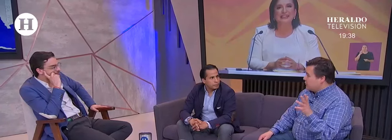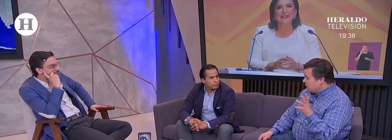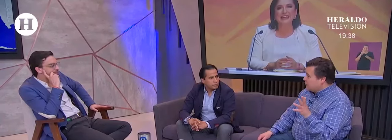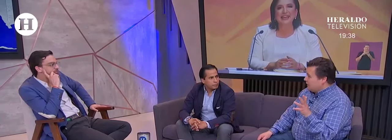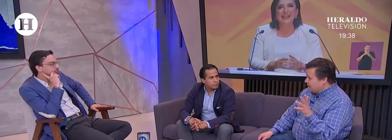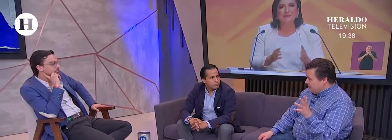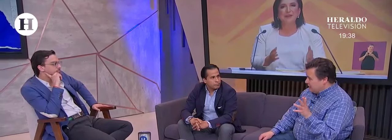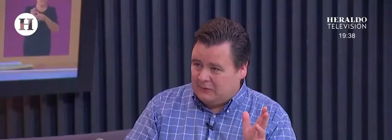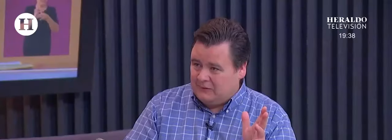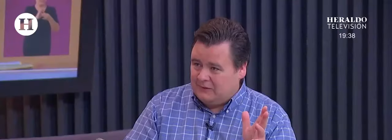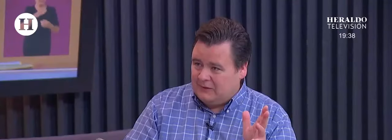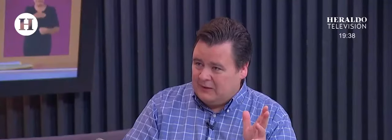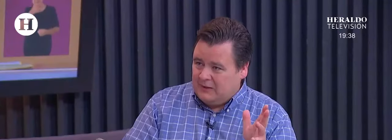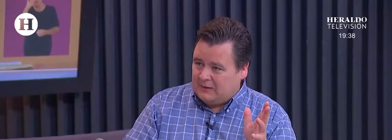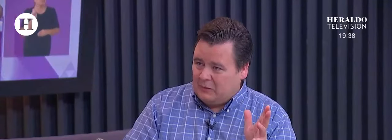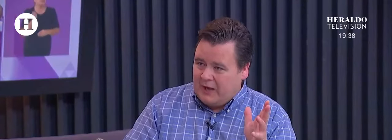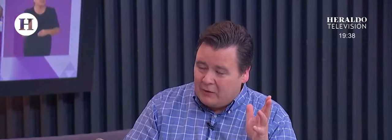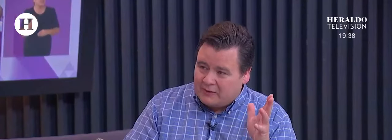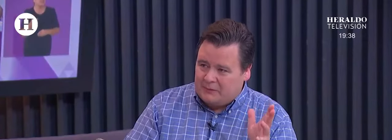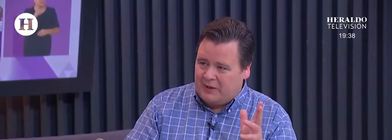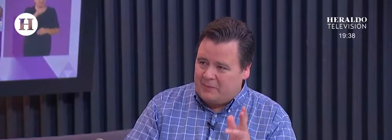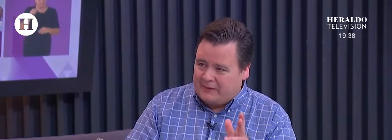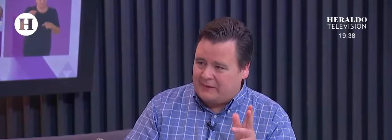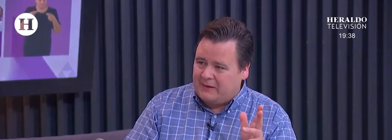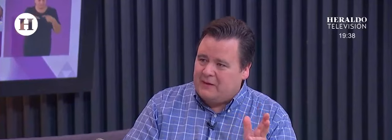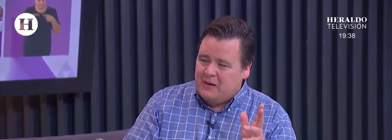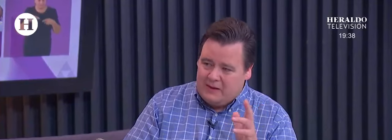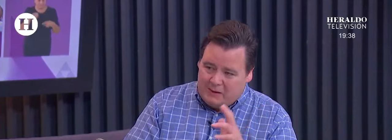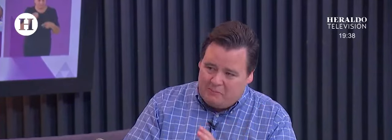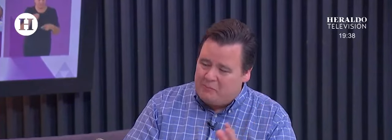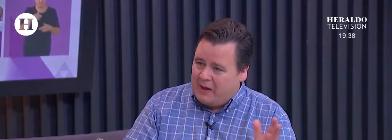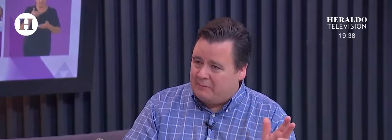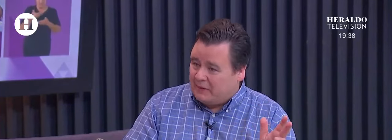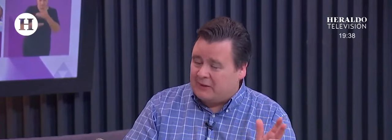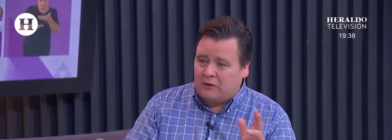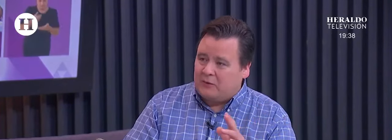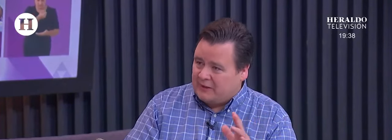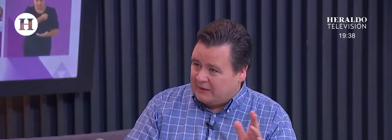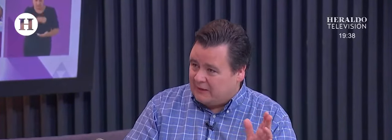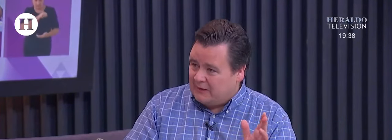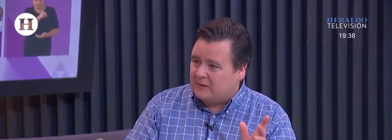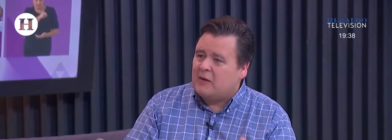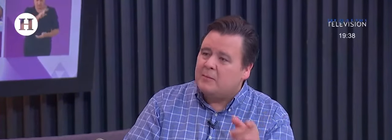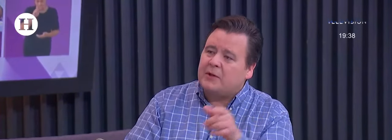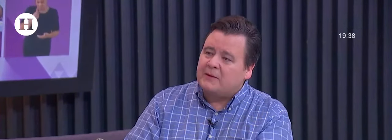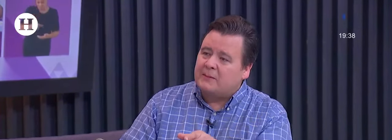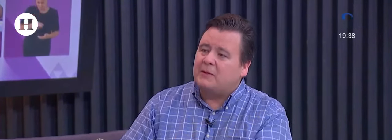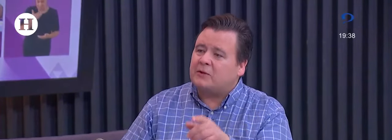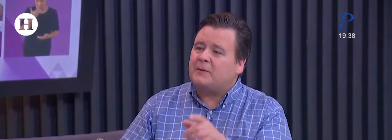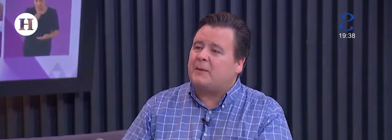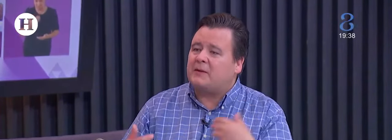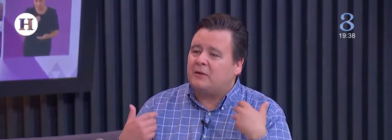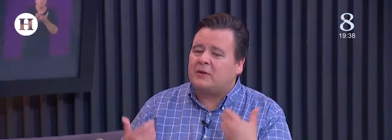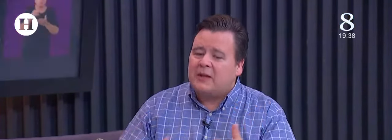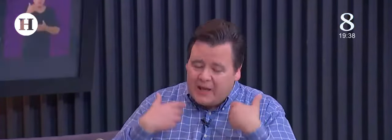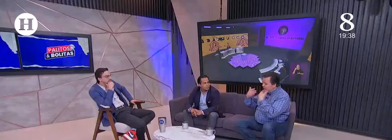llegaron sus techos de crecimiento y salo que algo excepcional pase eh va va a seguir como están las tendencias pero deben servir